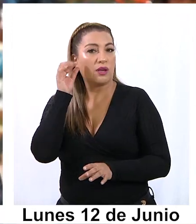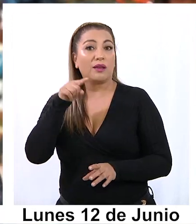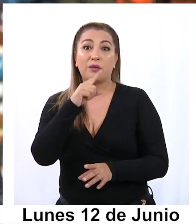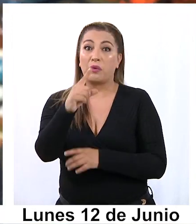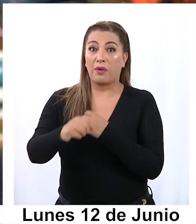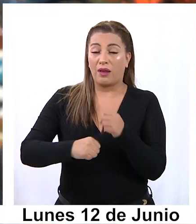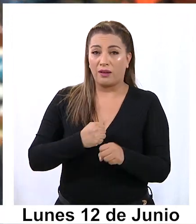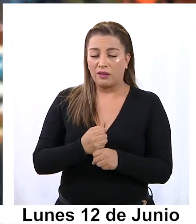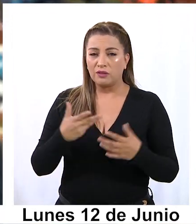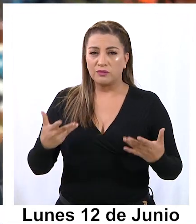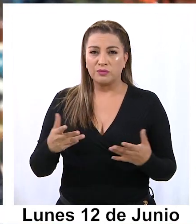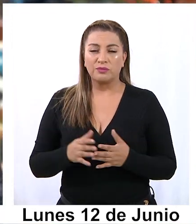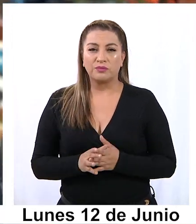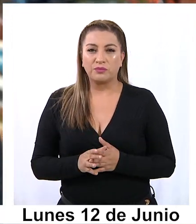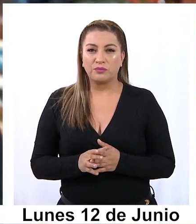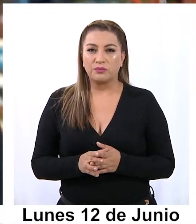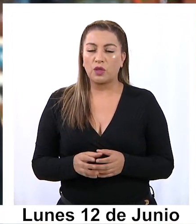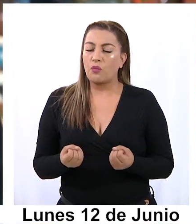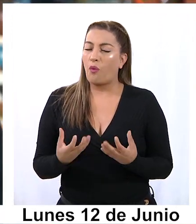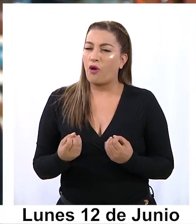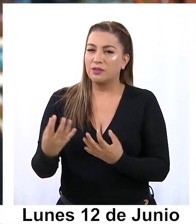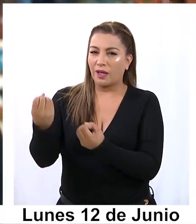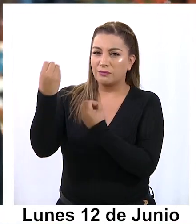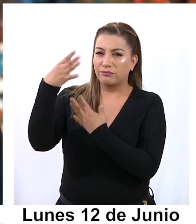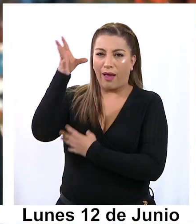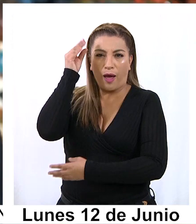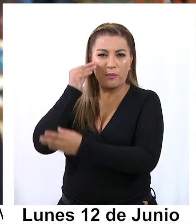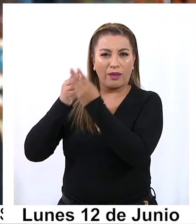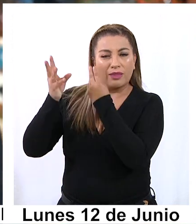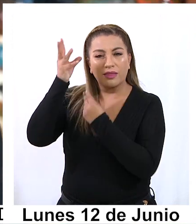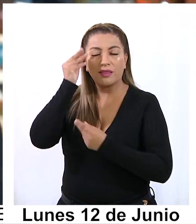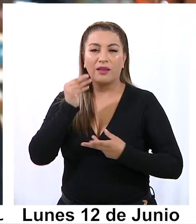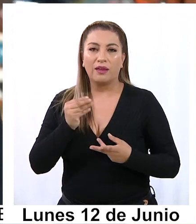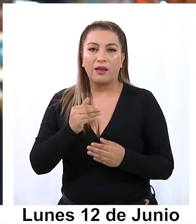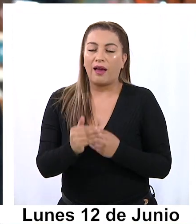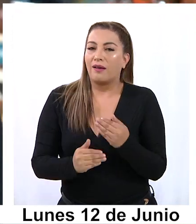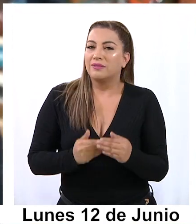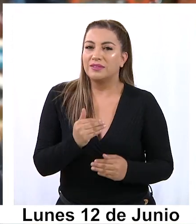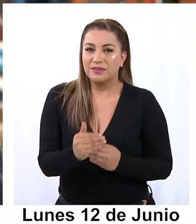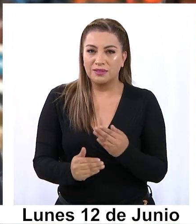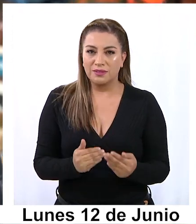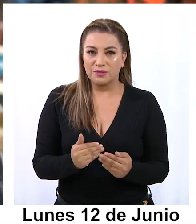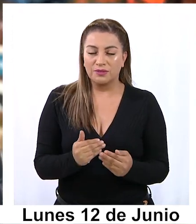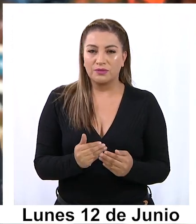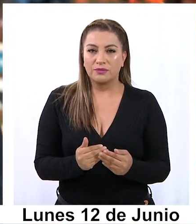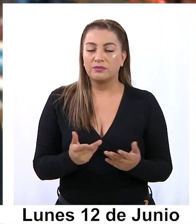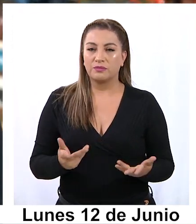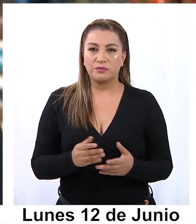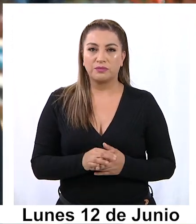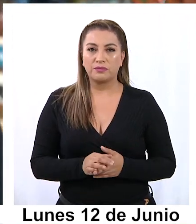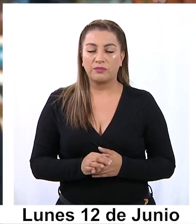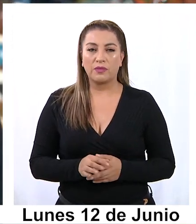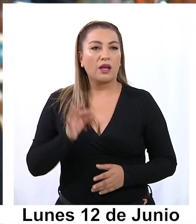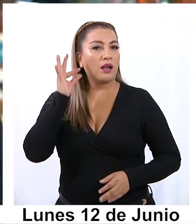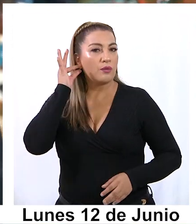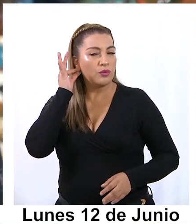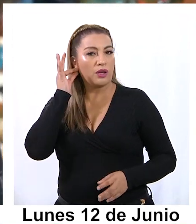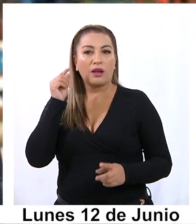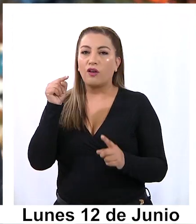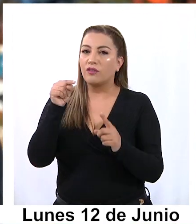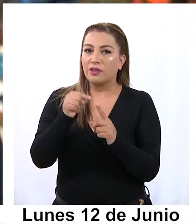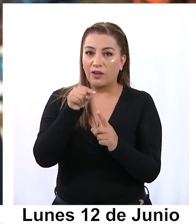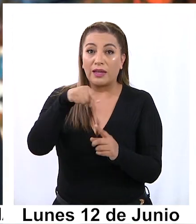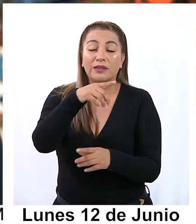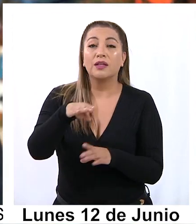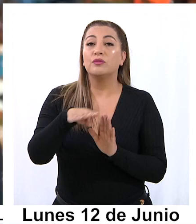año nos llevamos hartas enseñanzas, hartos pasos a seguir avanzando, dado que las mujeres y los objetivos que